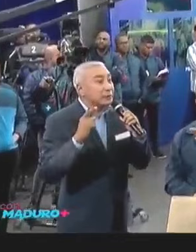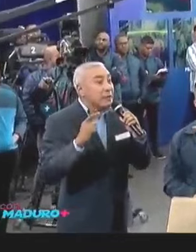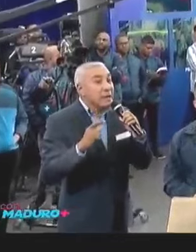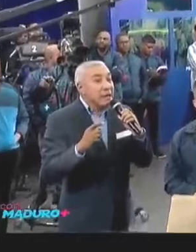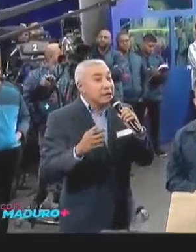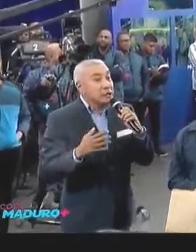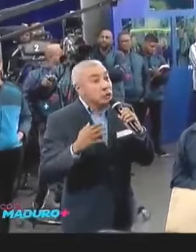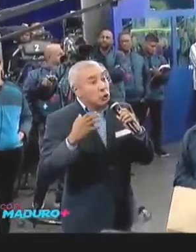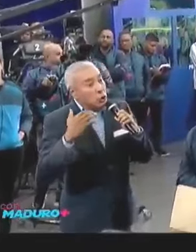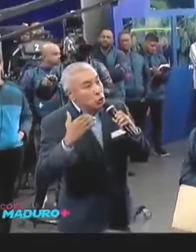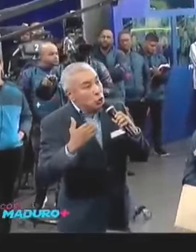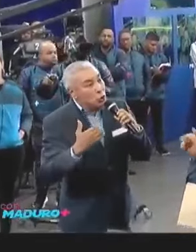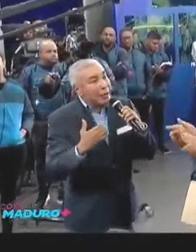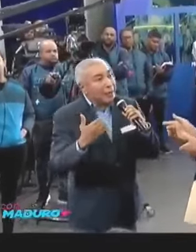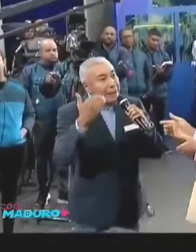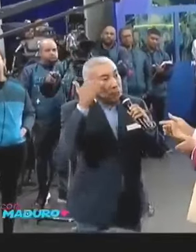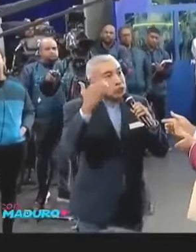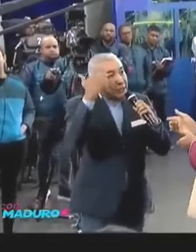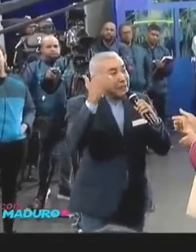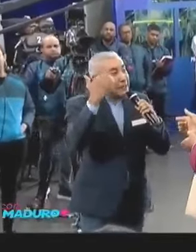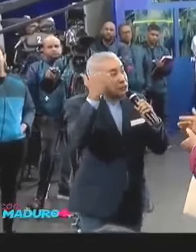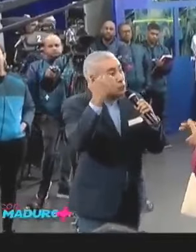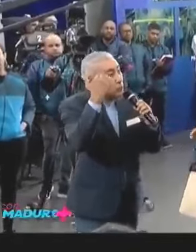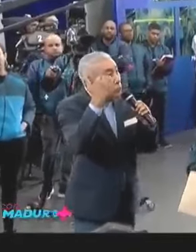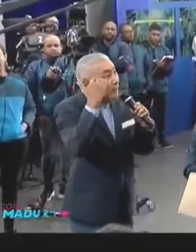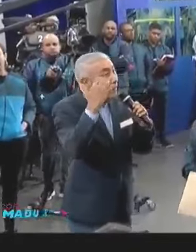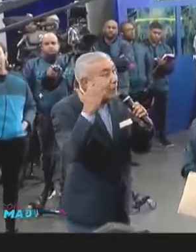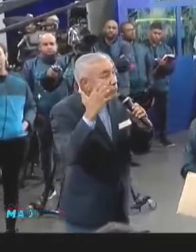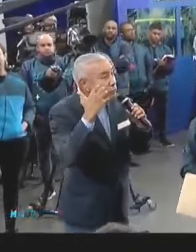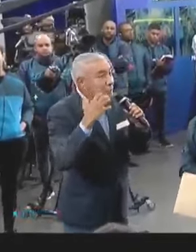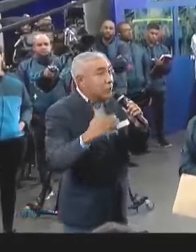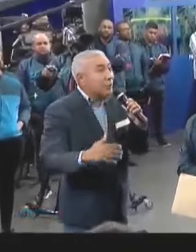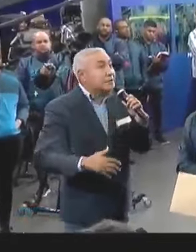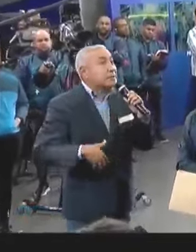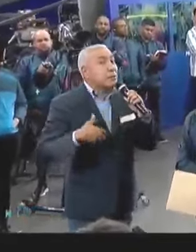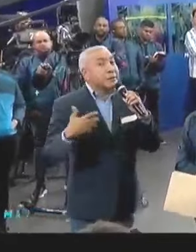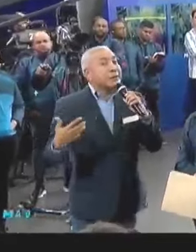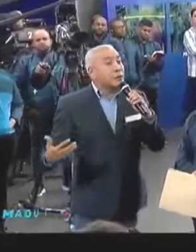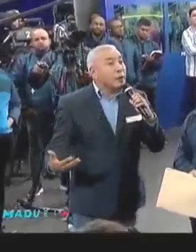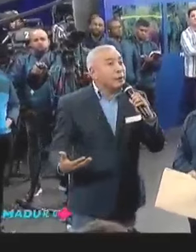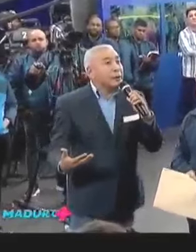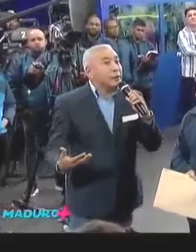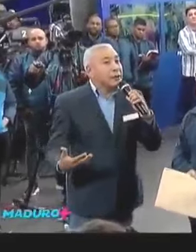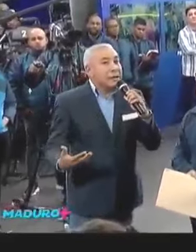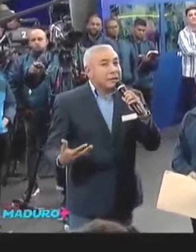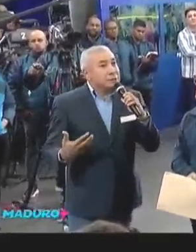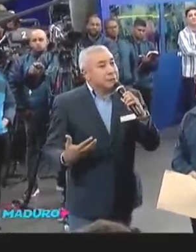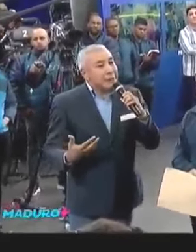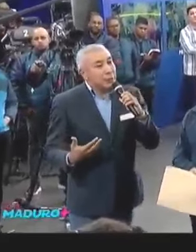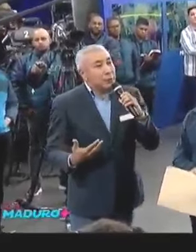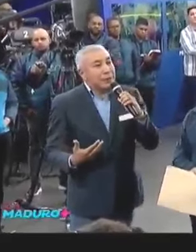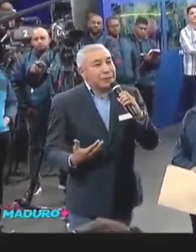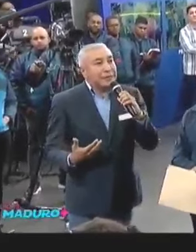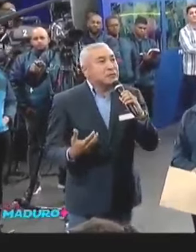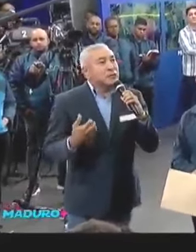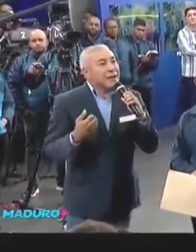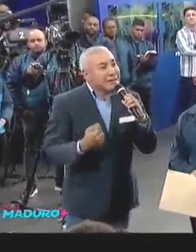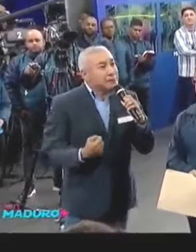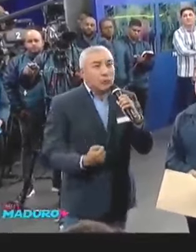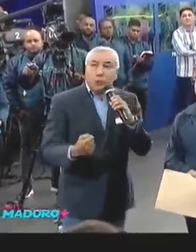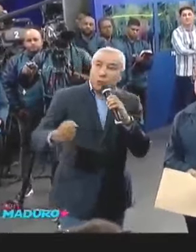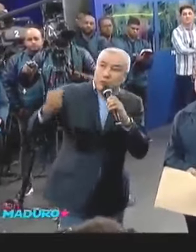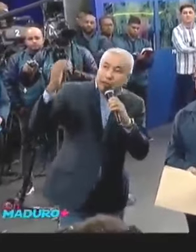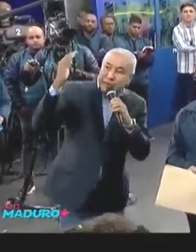pertenece a Venezuela. Y eso lo grabamos, y ahora hicimos esta nueva, inspirado pues en